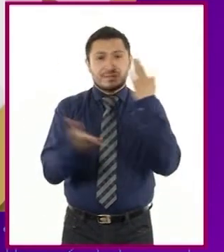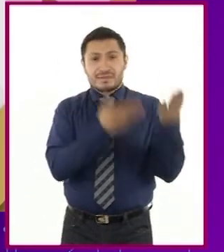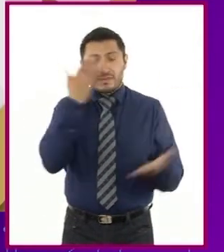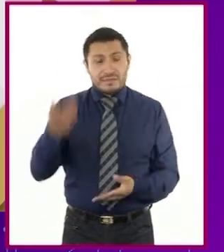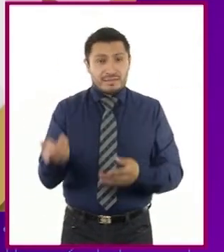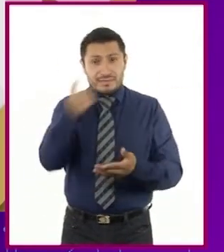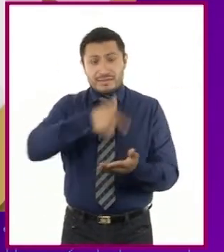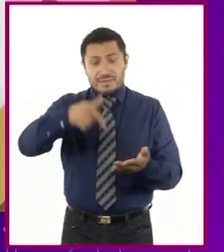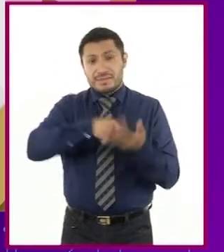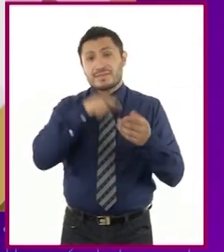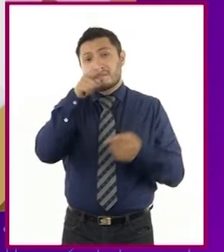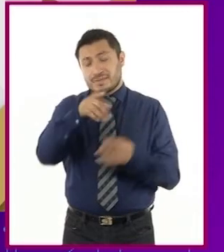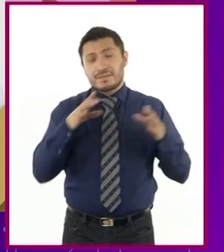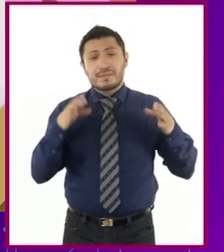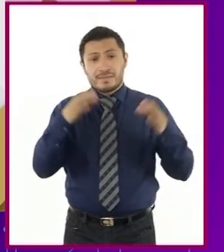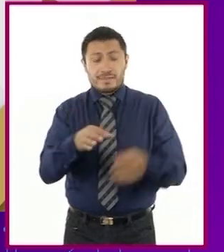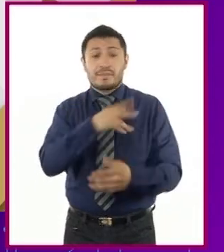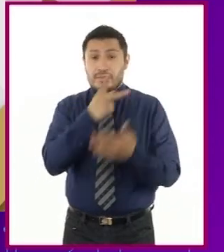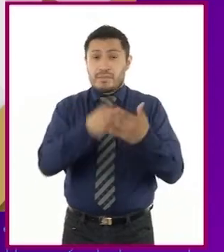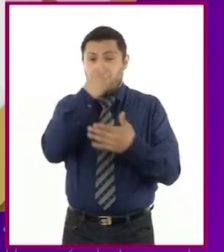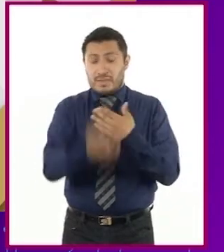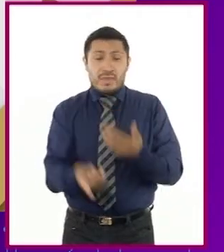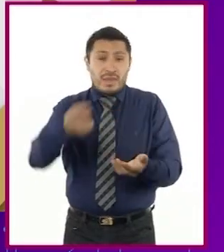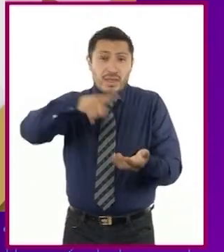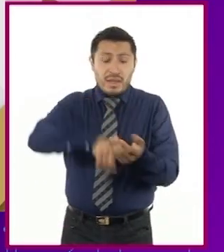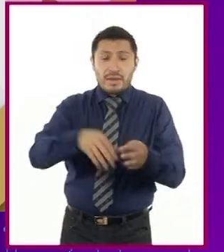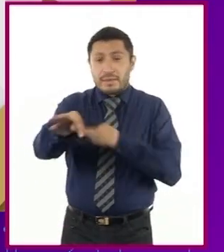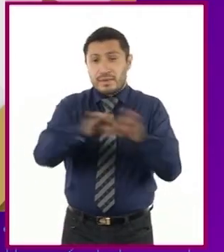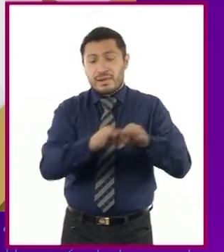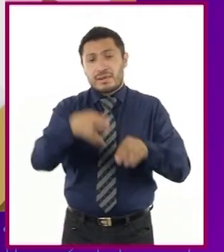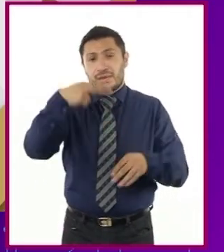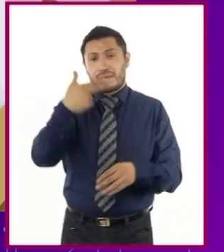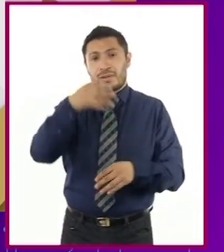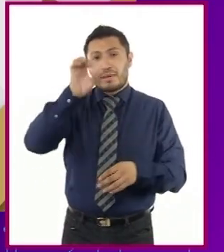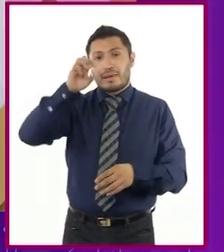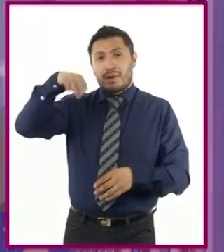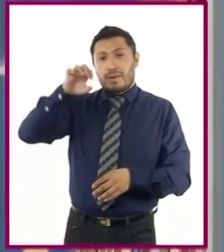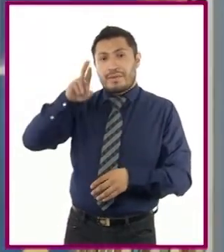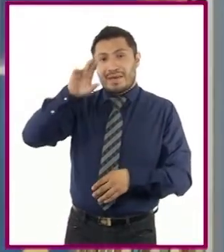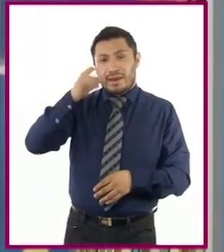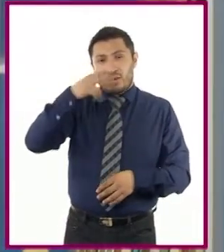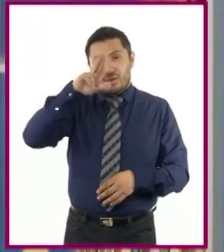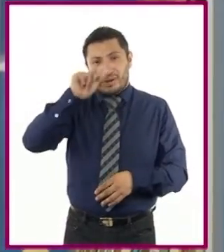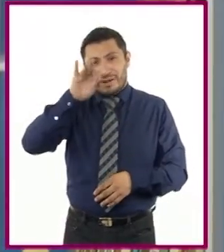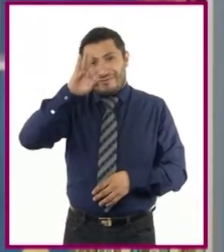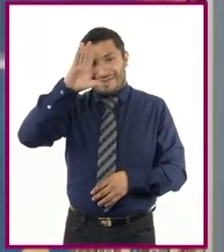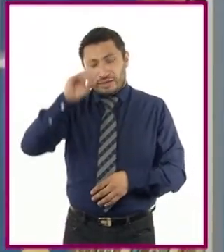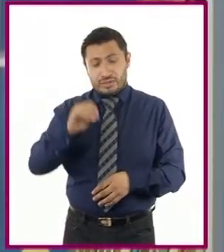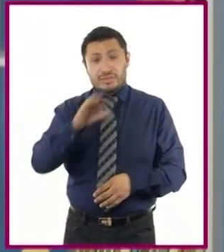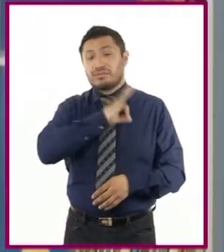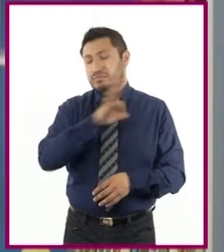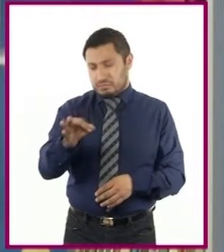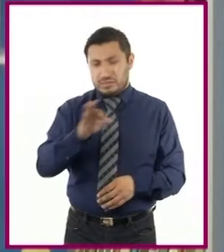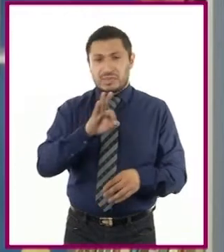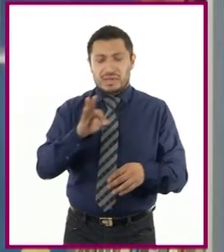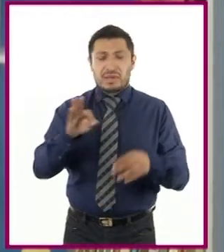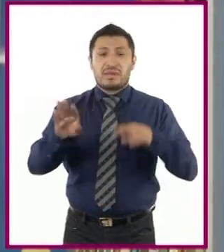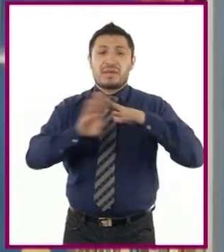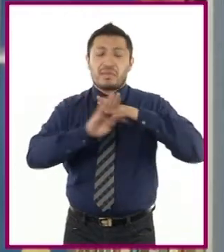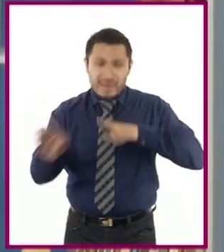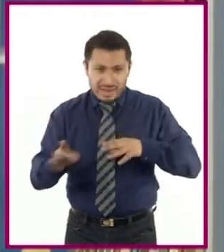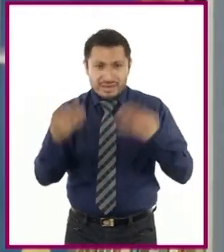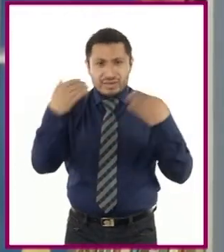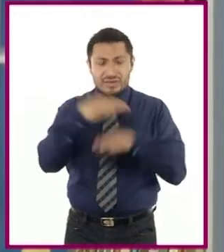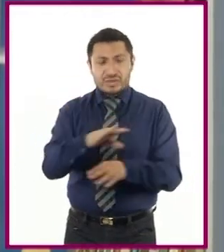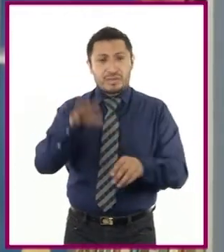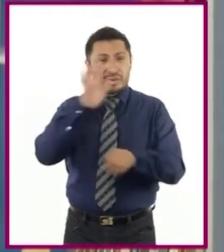localidad, y así su proyecto podría incluir el trabajo hemerográfico. También se puede hablar de la migración desde el punto de vista